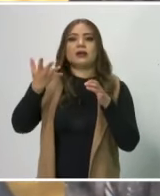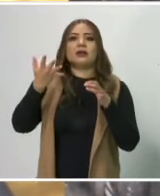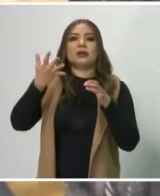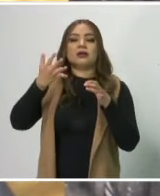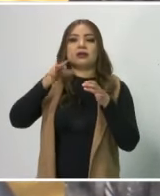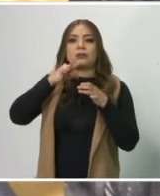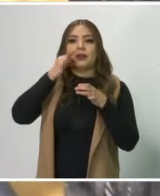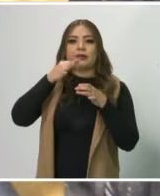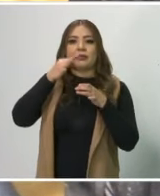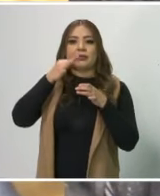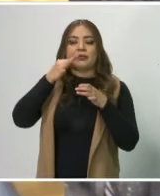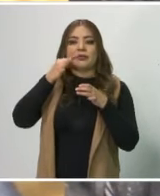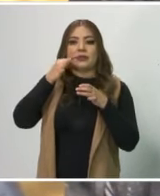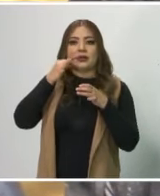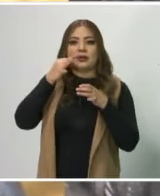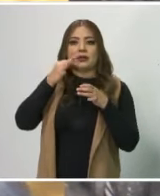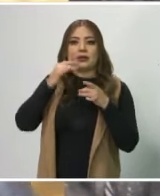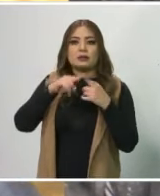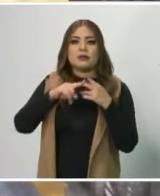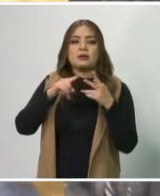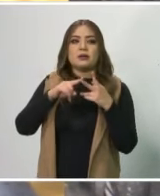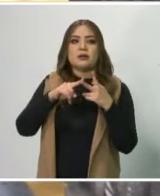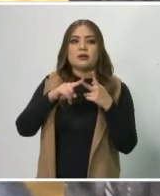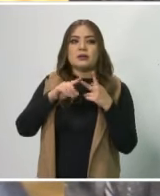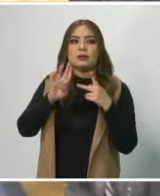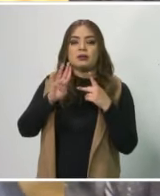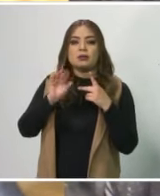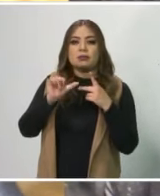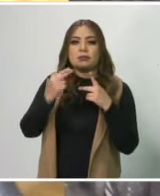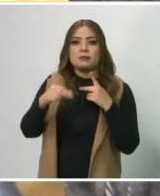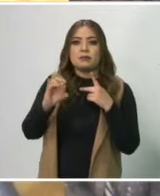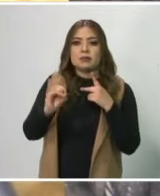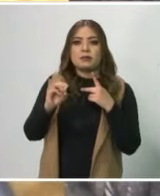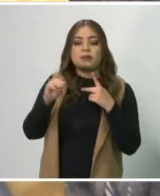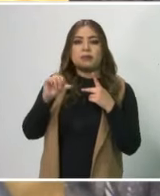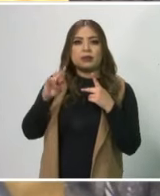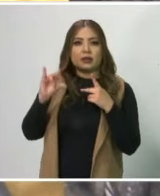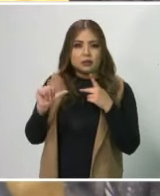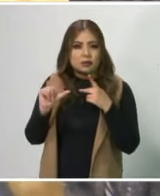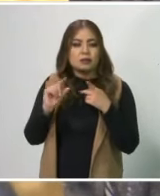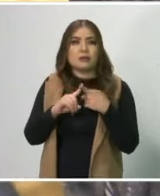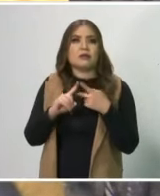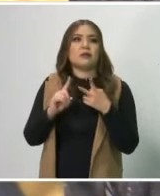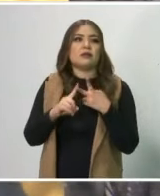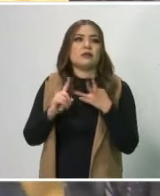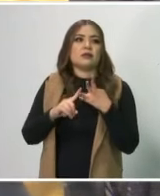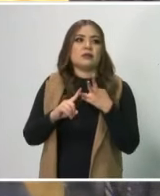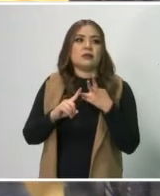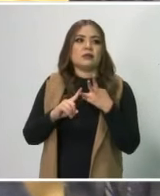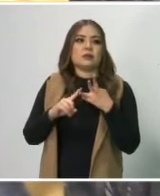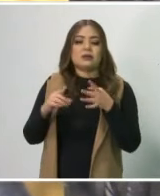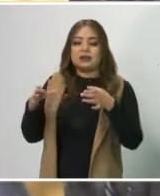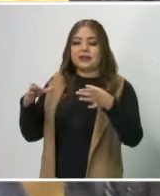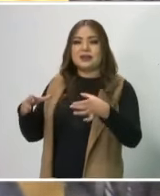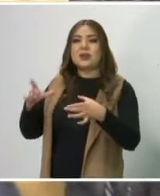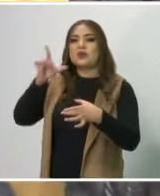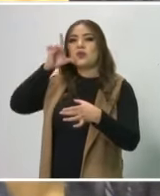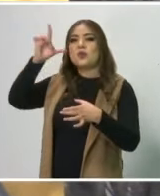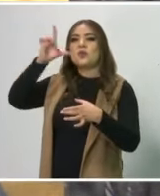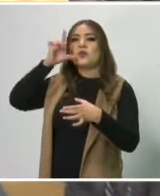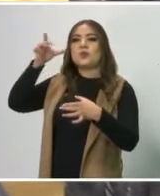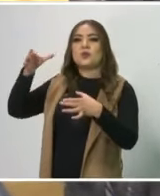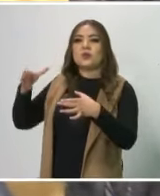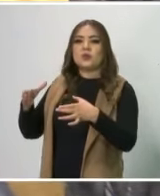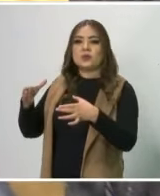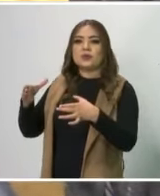eh un baño maría eh eh una plantita de luz y